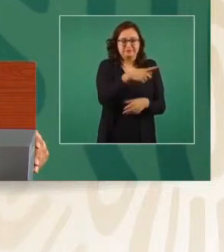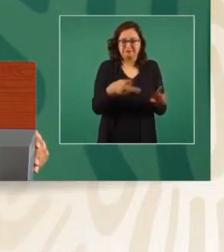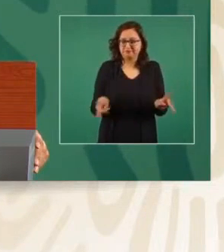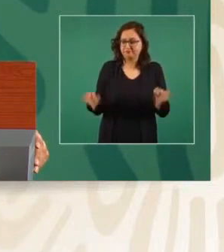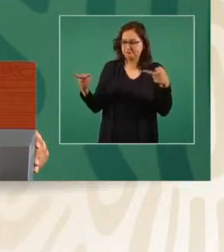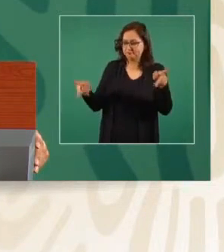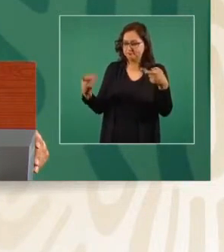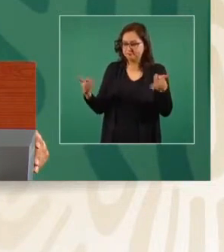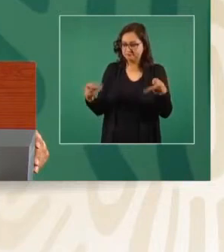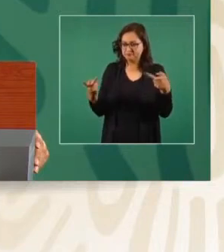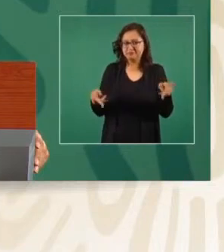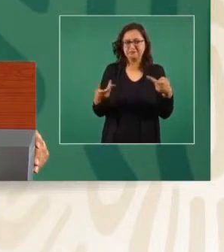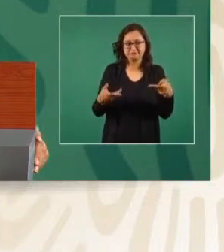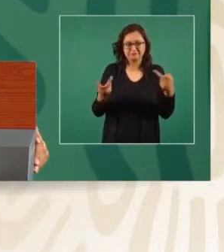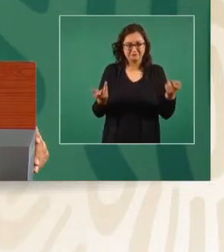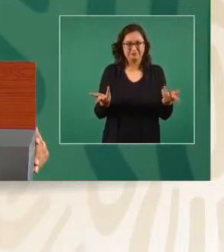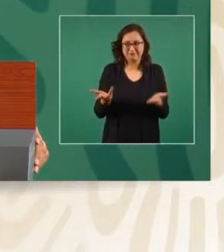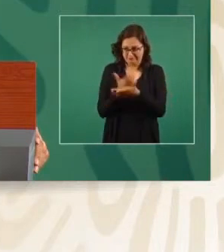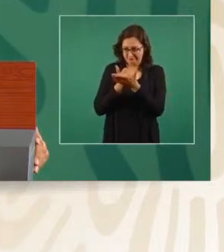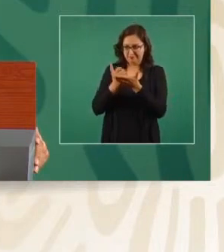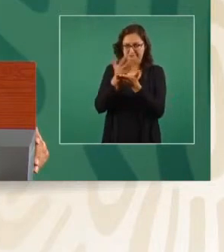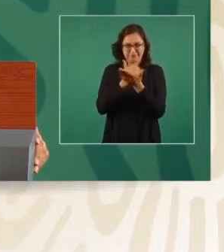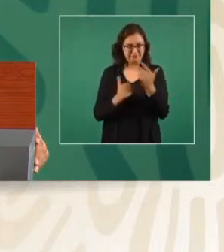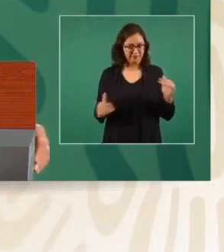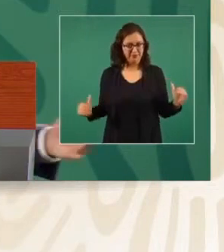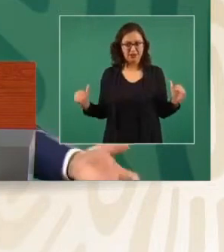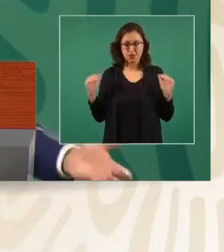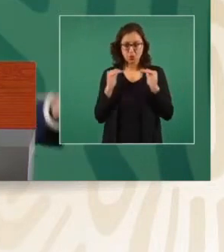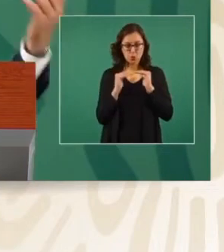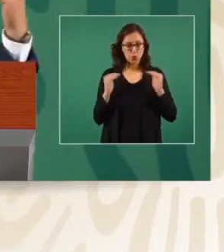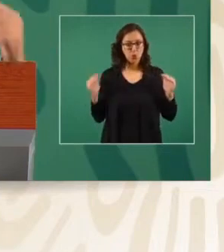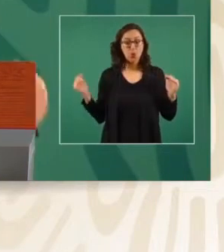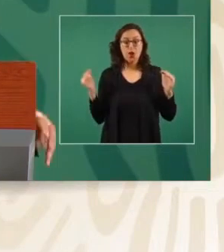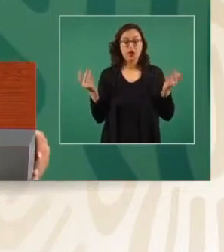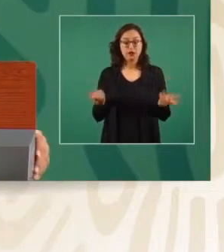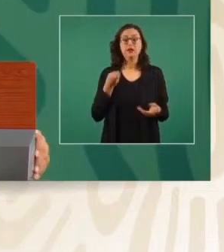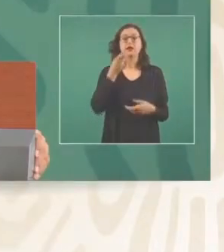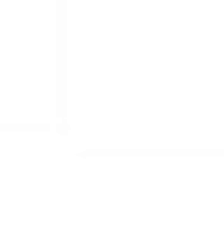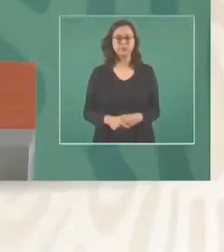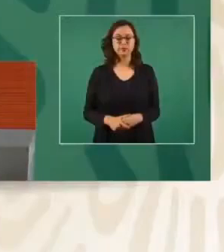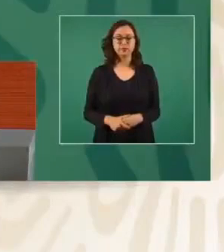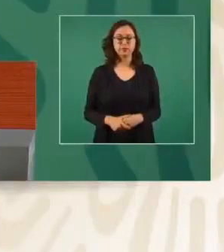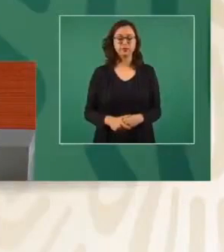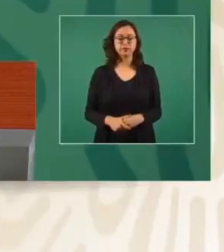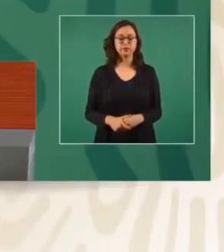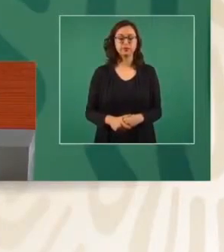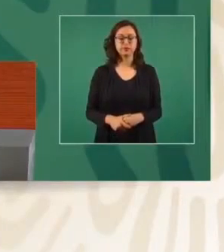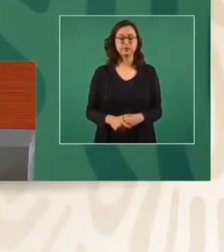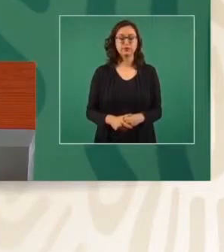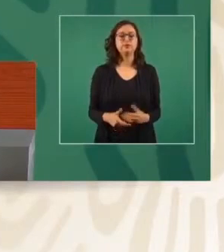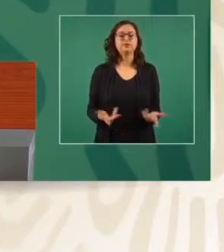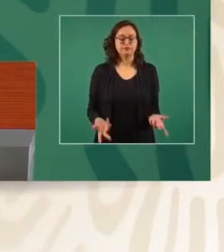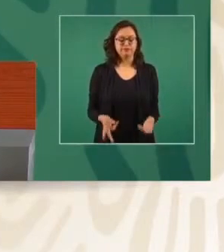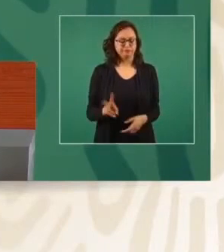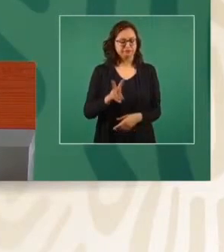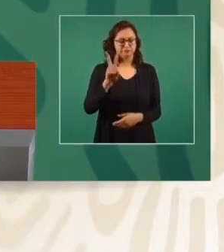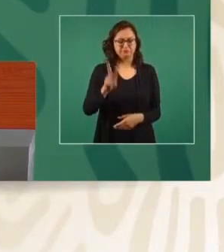la industria, se ayuda el comercio. Ese es nuestro modelo. No existe el